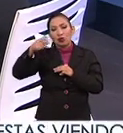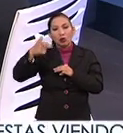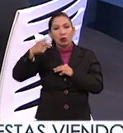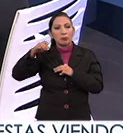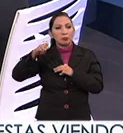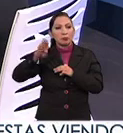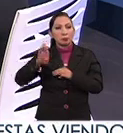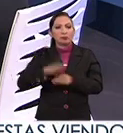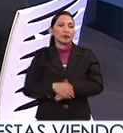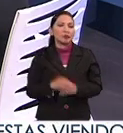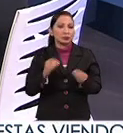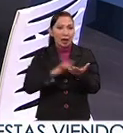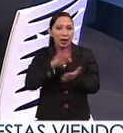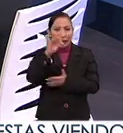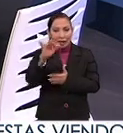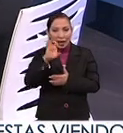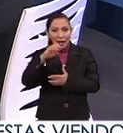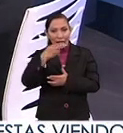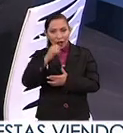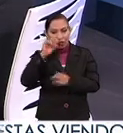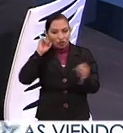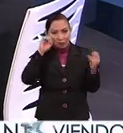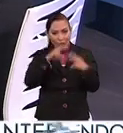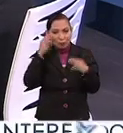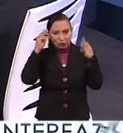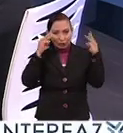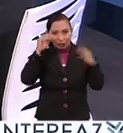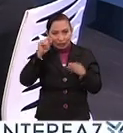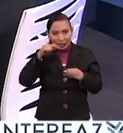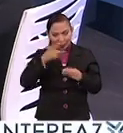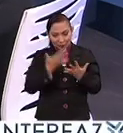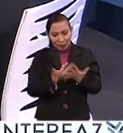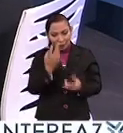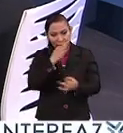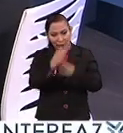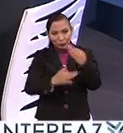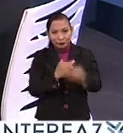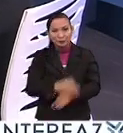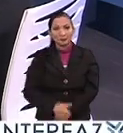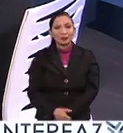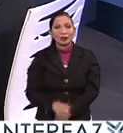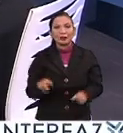museodelstanquillo.cdmx.gov.mx. Perfecto, pues muchísimas gracias, Enoc. Gracias Ahí nos a ustedes. vemos en el Museo del Estanquillo. Los esperamos a todos, claro que sí. Una pausa.